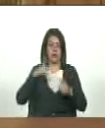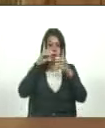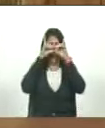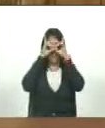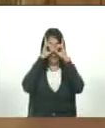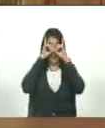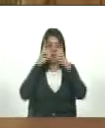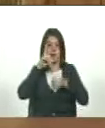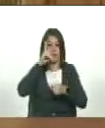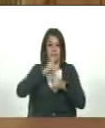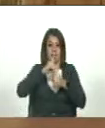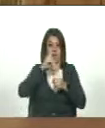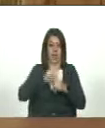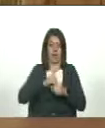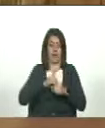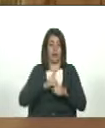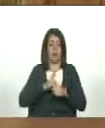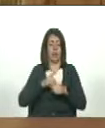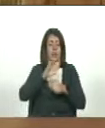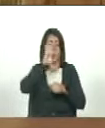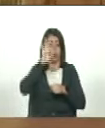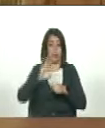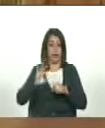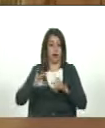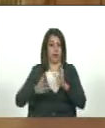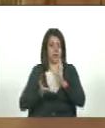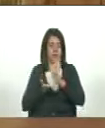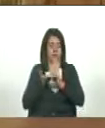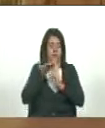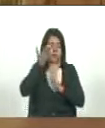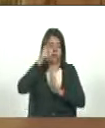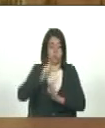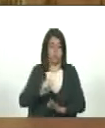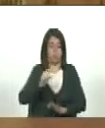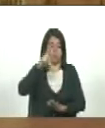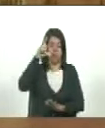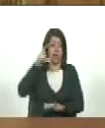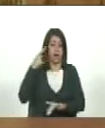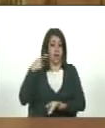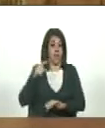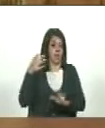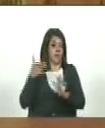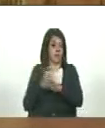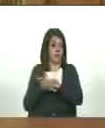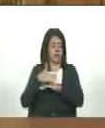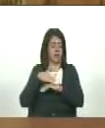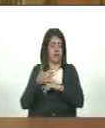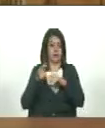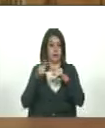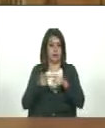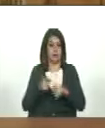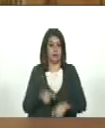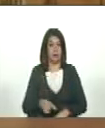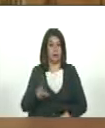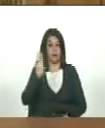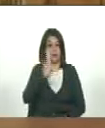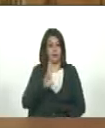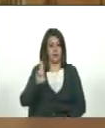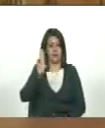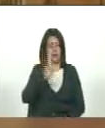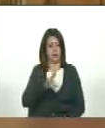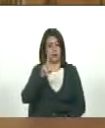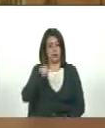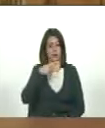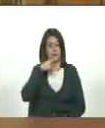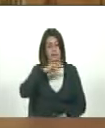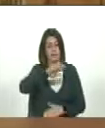Rodríguez, la data de los índices de inflación, la data que tiene que ver con el consumo y